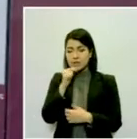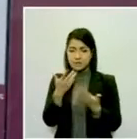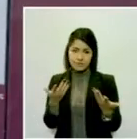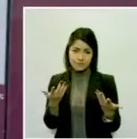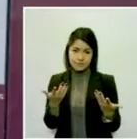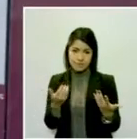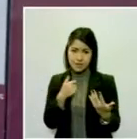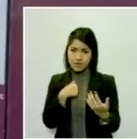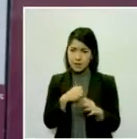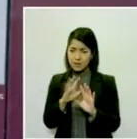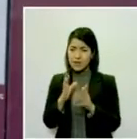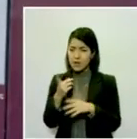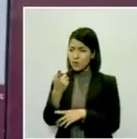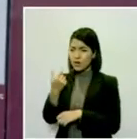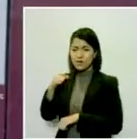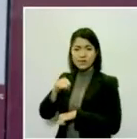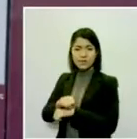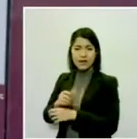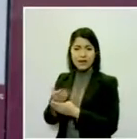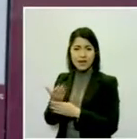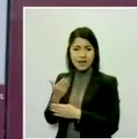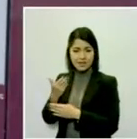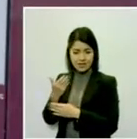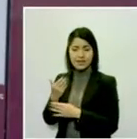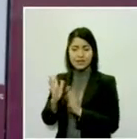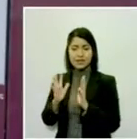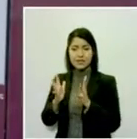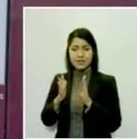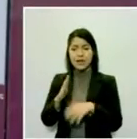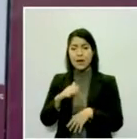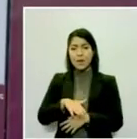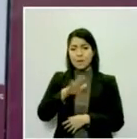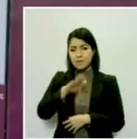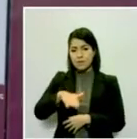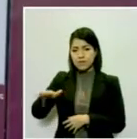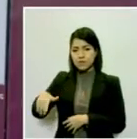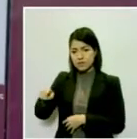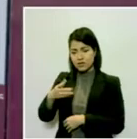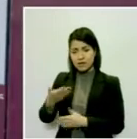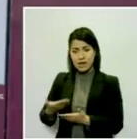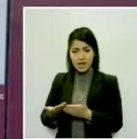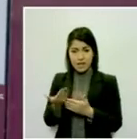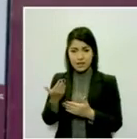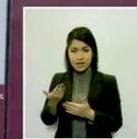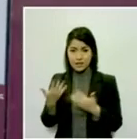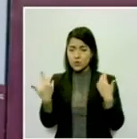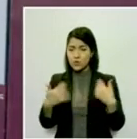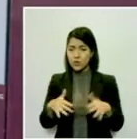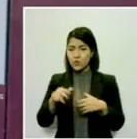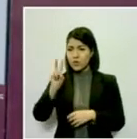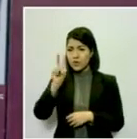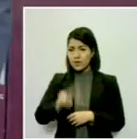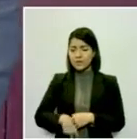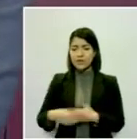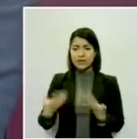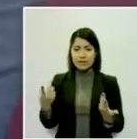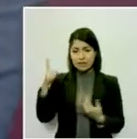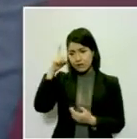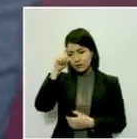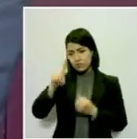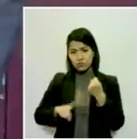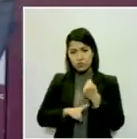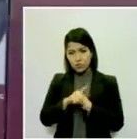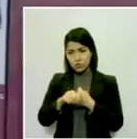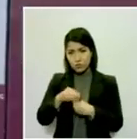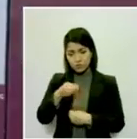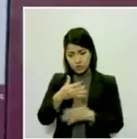dijo la semana pasada, Michoacán, el escenario que recibimos en Michoacán era bastante complejo, pero